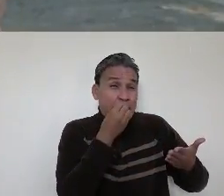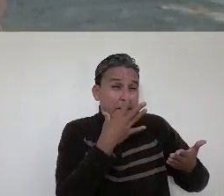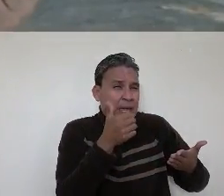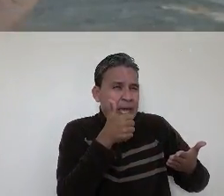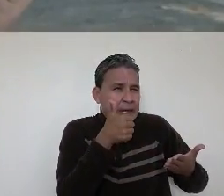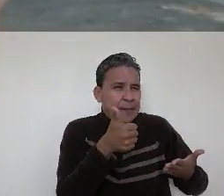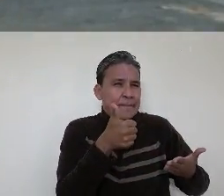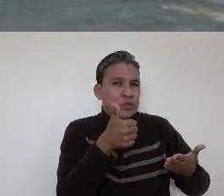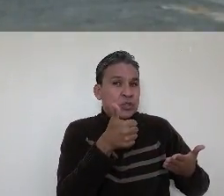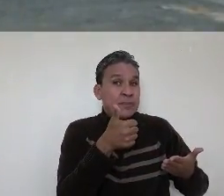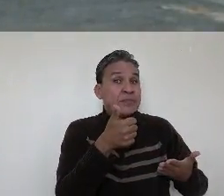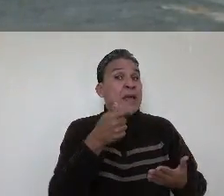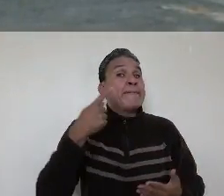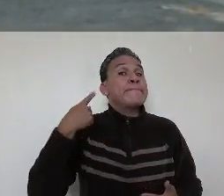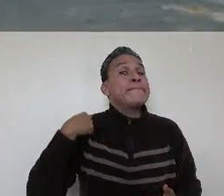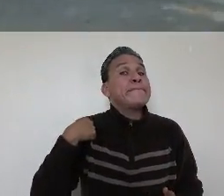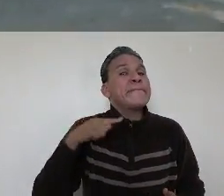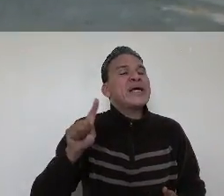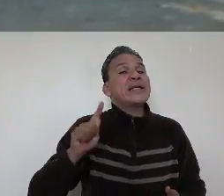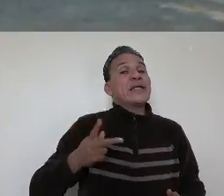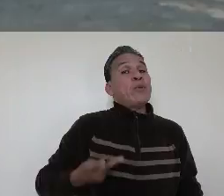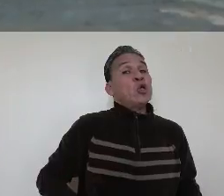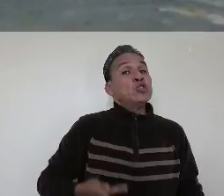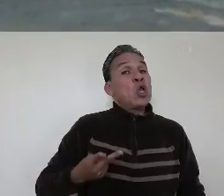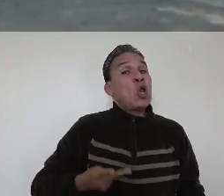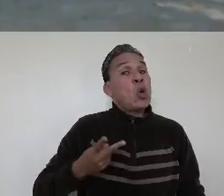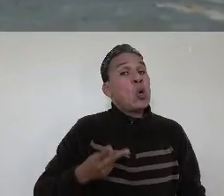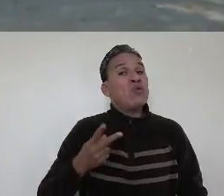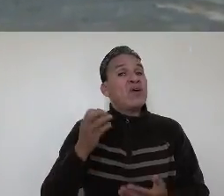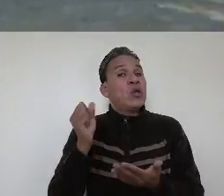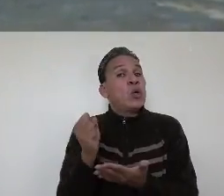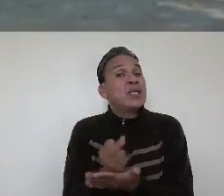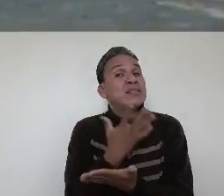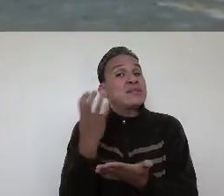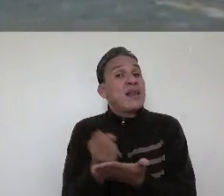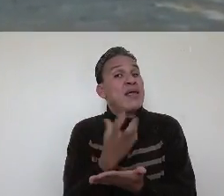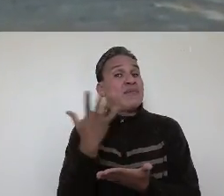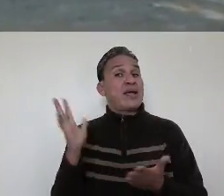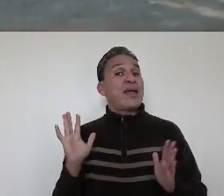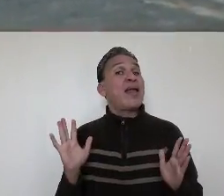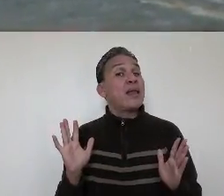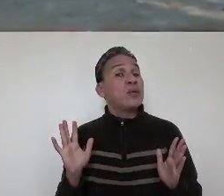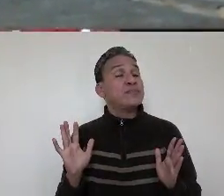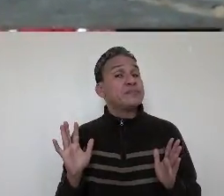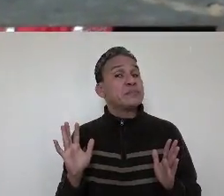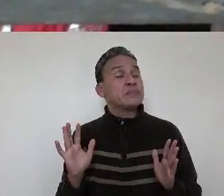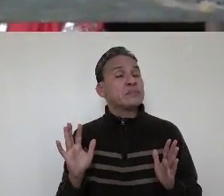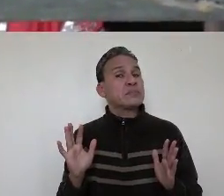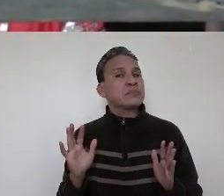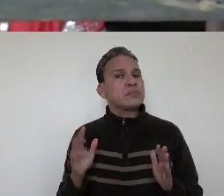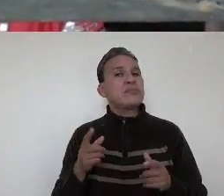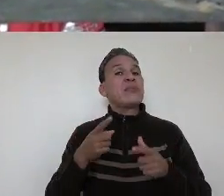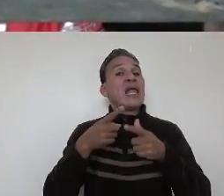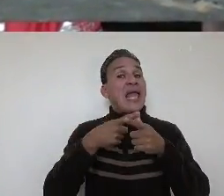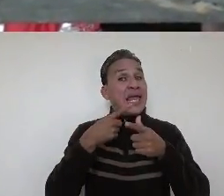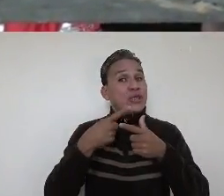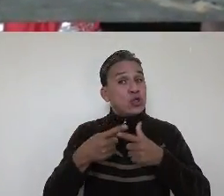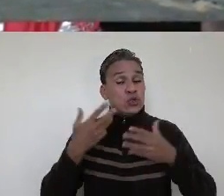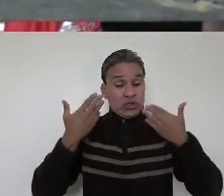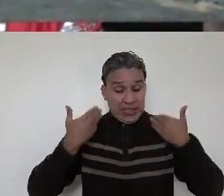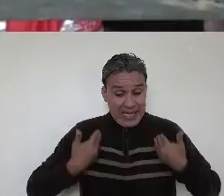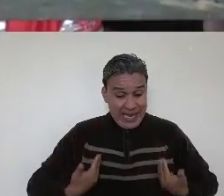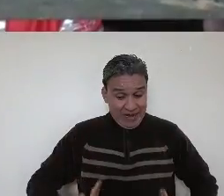despreciamos los valores del Evangelio. Podemos despreciar los valores del Evangelio. Y entonces, el vestido